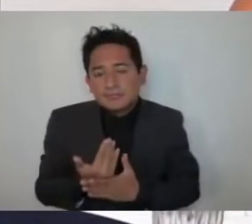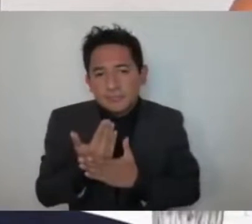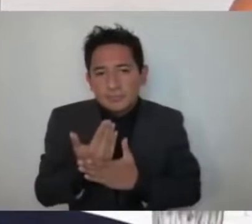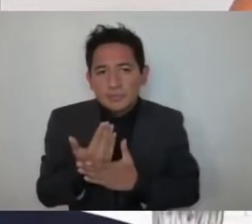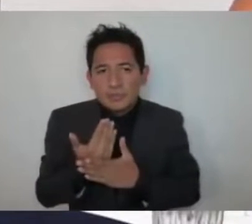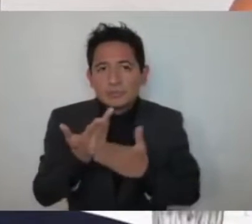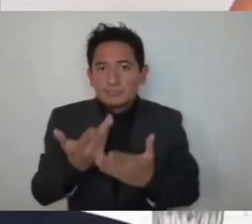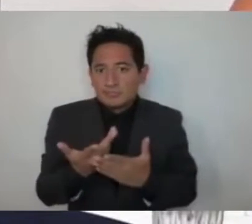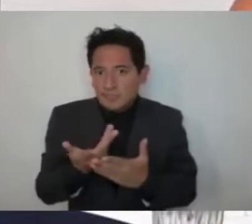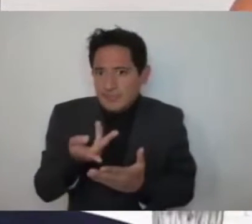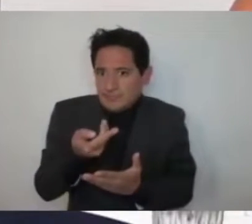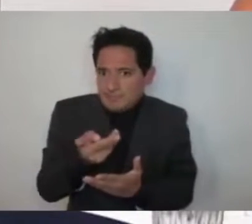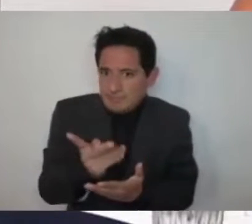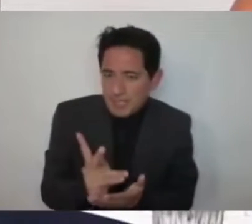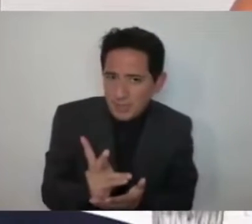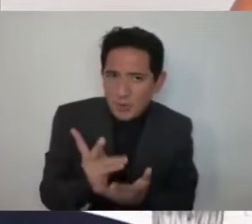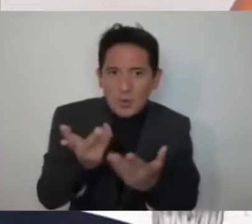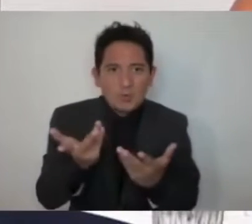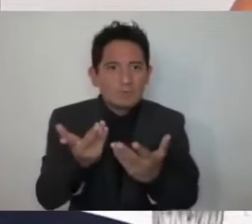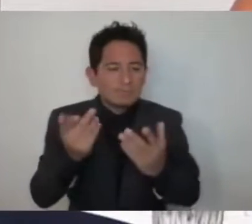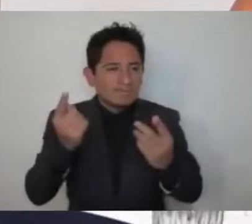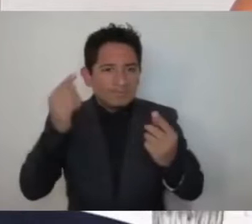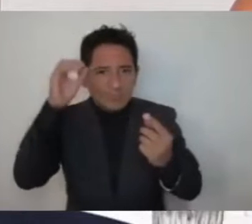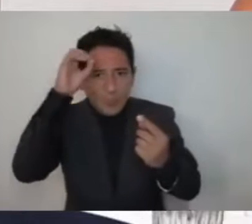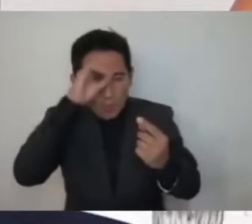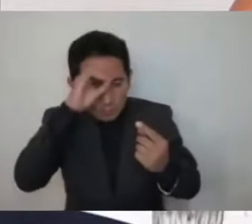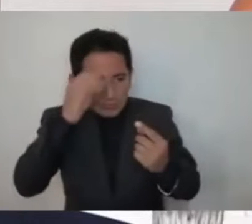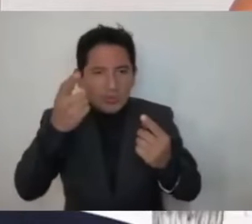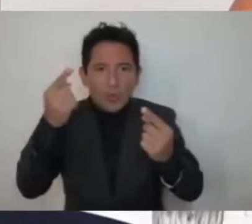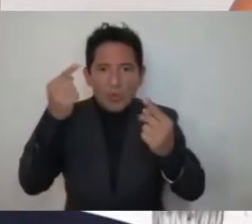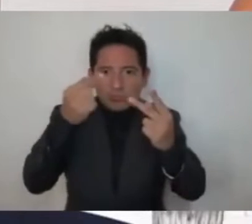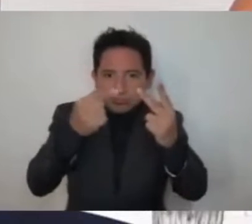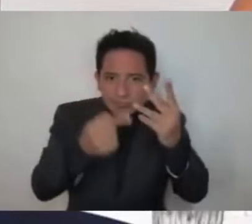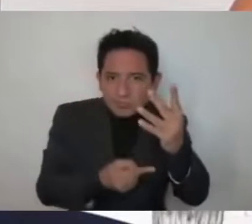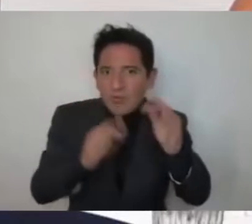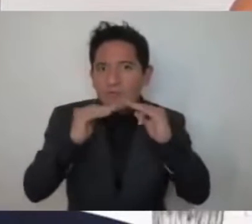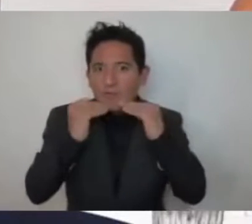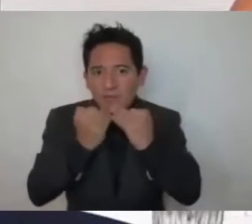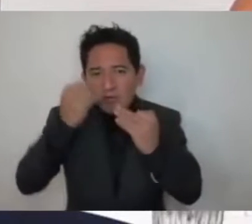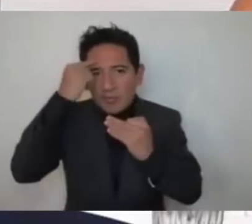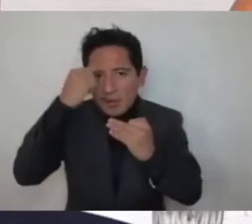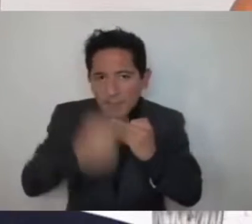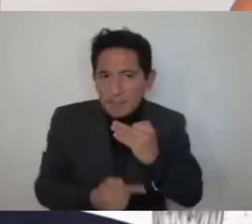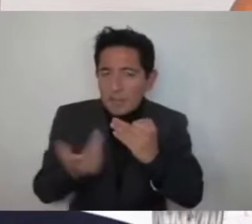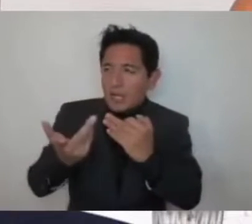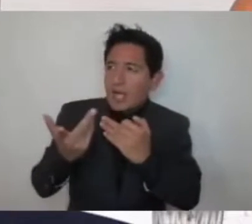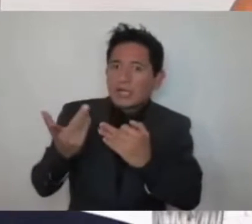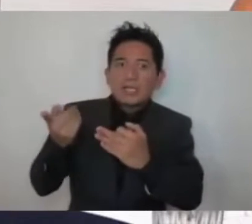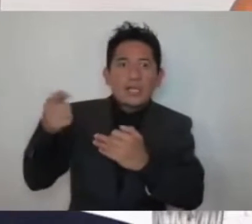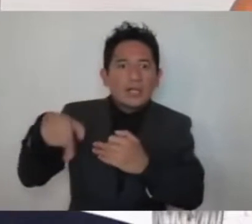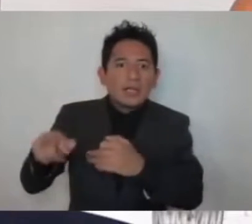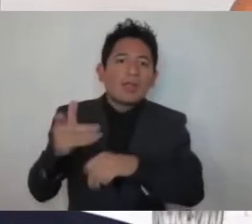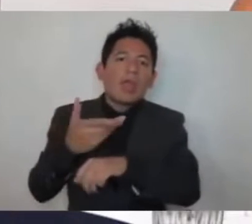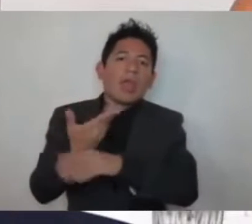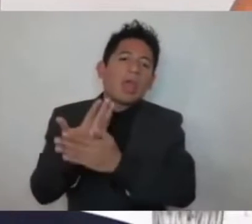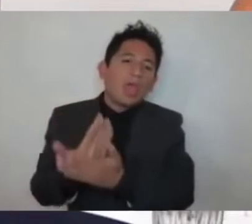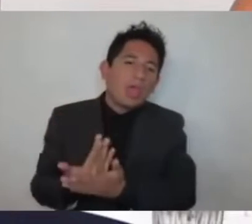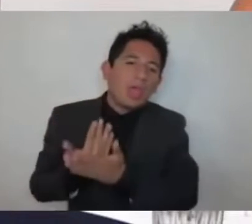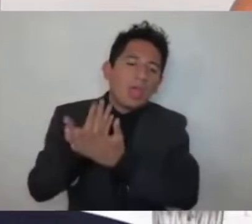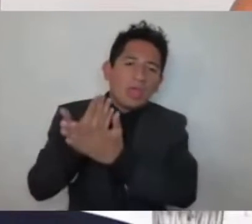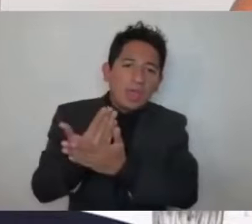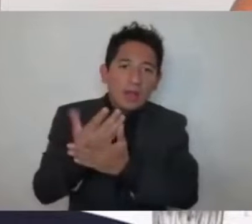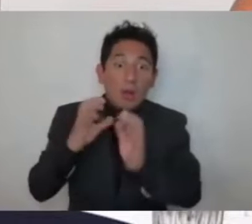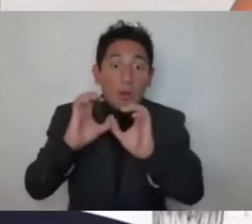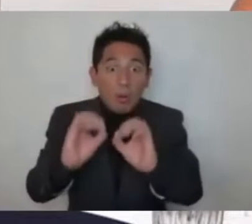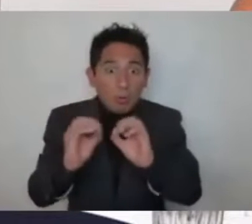disposición es inmediata o tiene una memoria indebida Pues aquí lo encontramos y por eso está basado a través